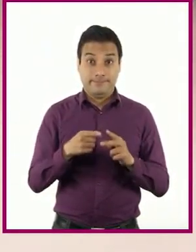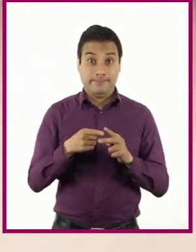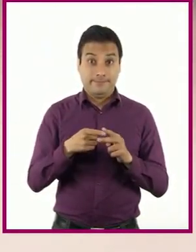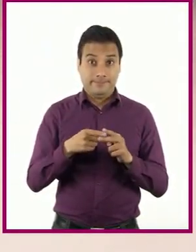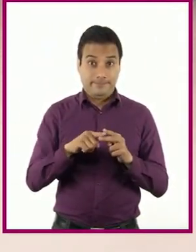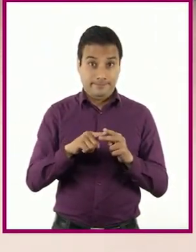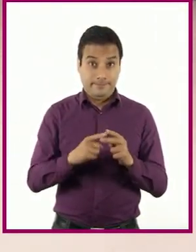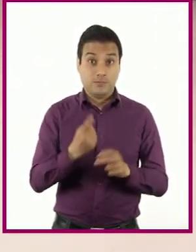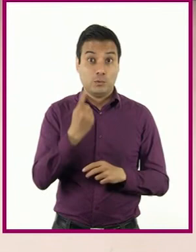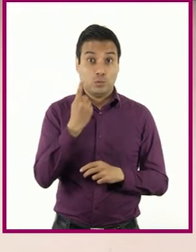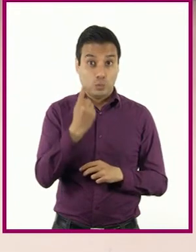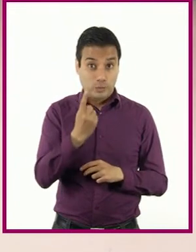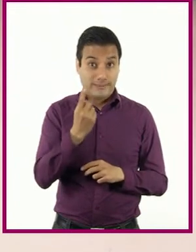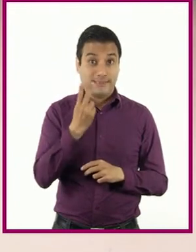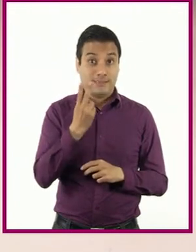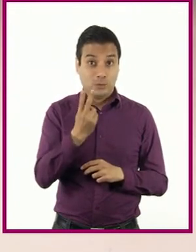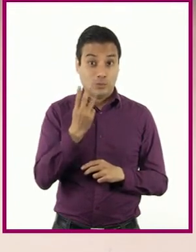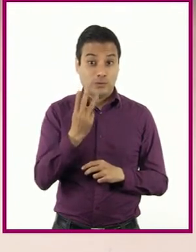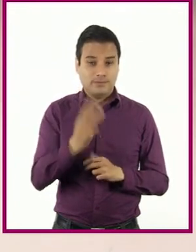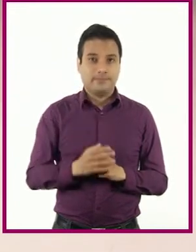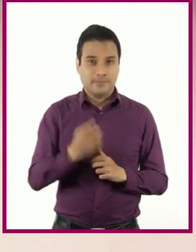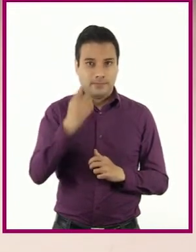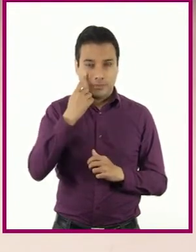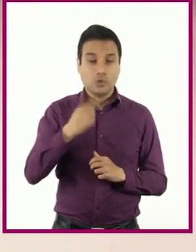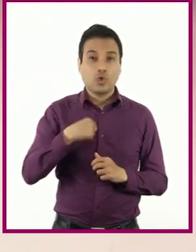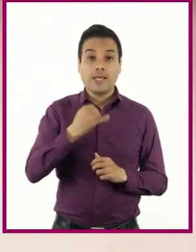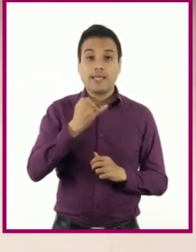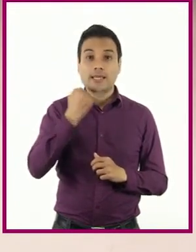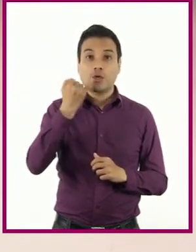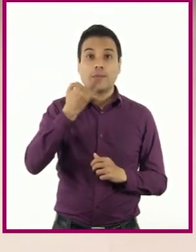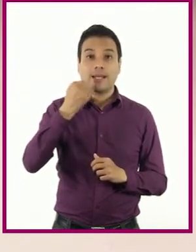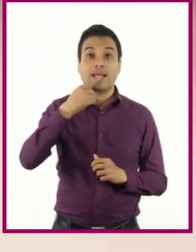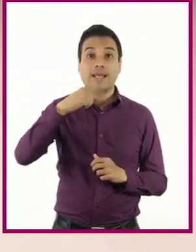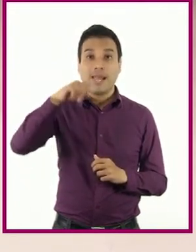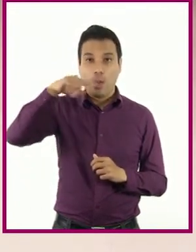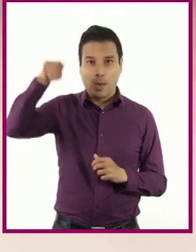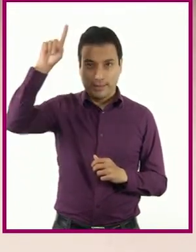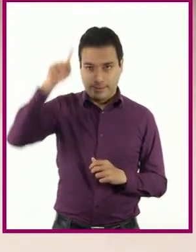3, pero lo contaré en náhuatl. Se,